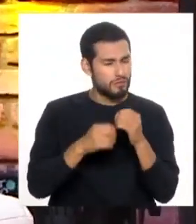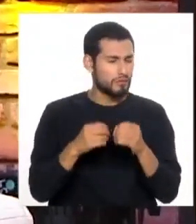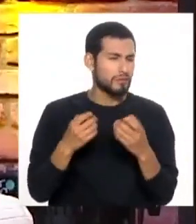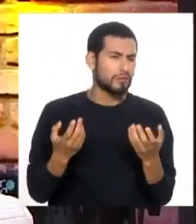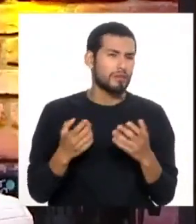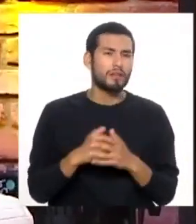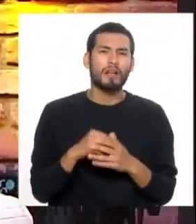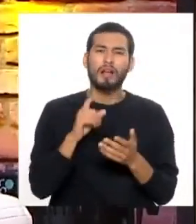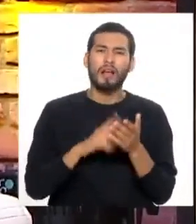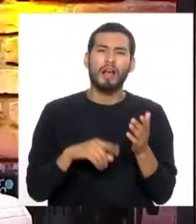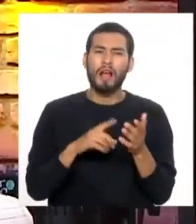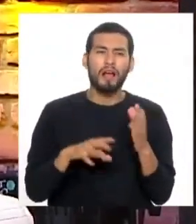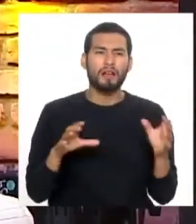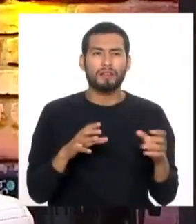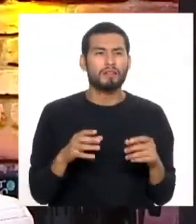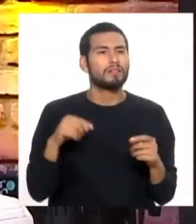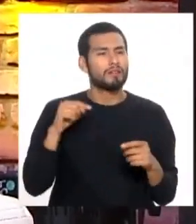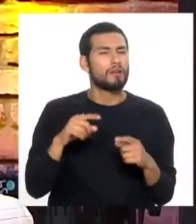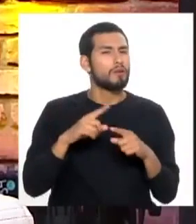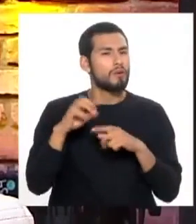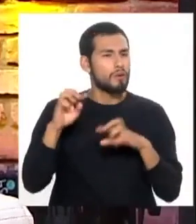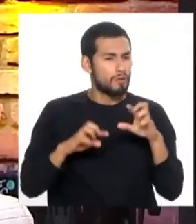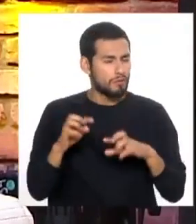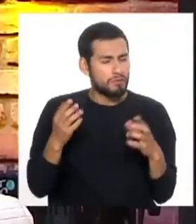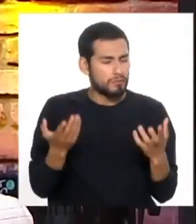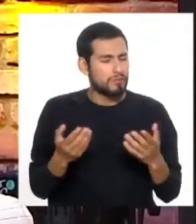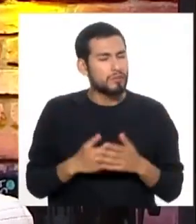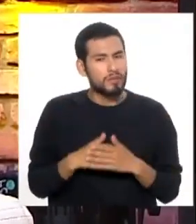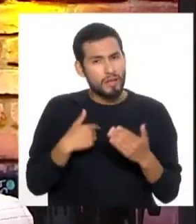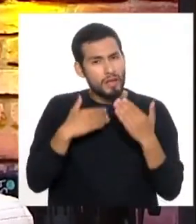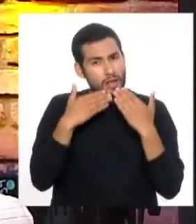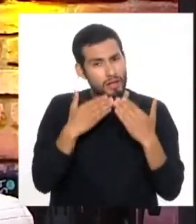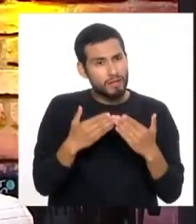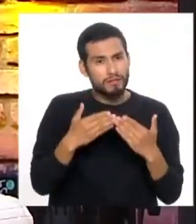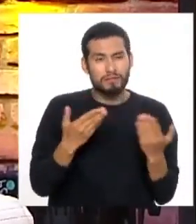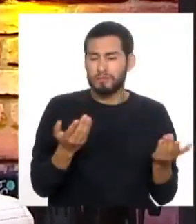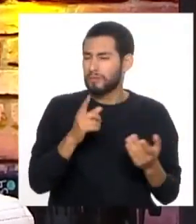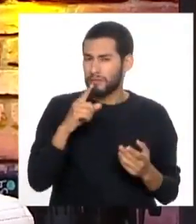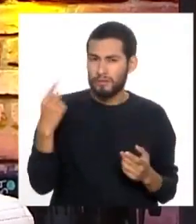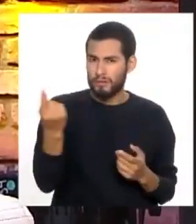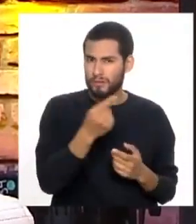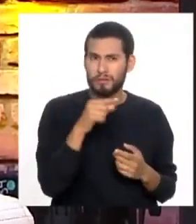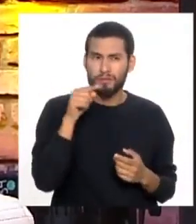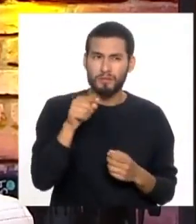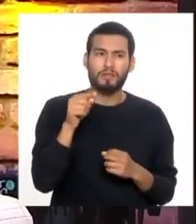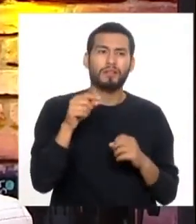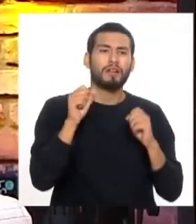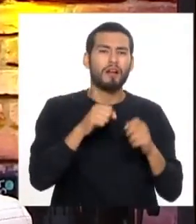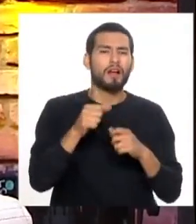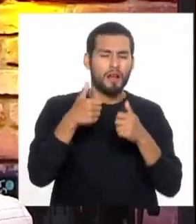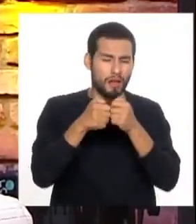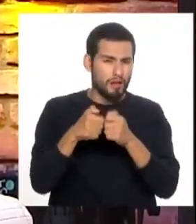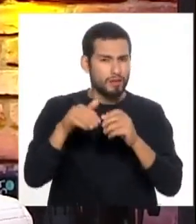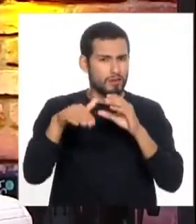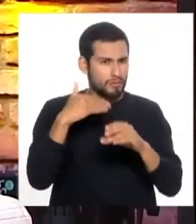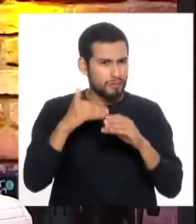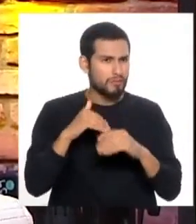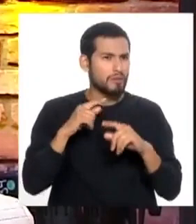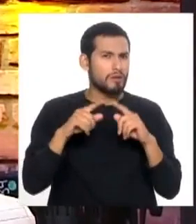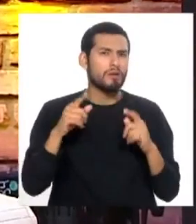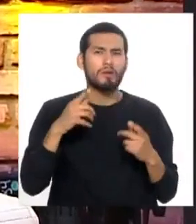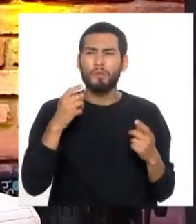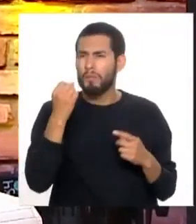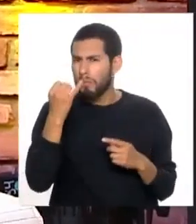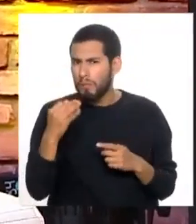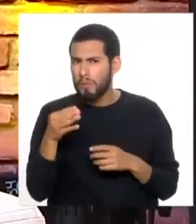o qué hacer ante cualquier duda. Entonces, les agradecemos, por supuesto, a todos los que diariamente nos escriben contándonos un